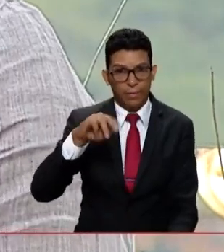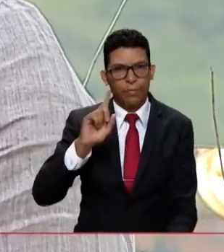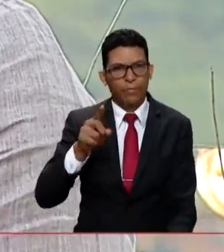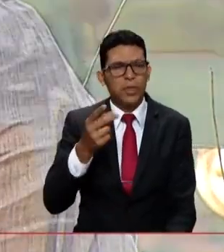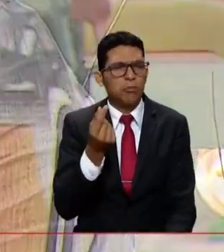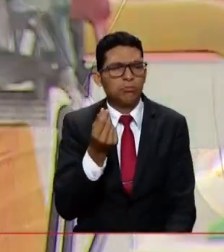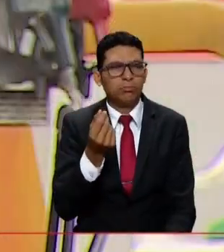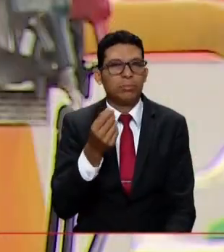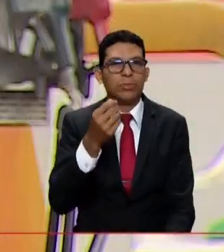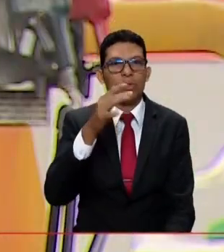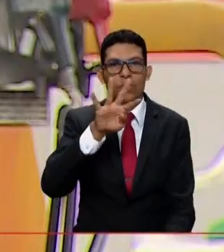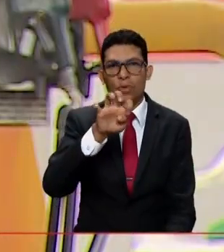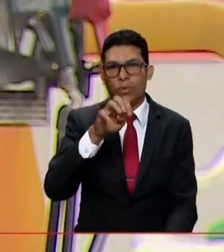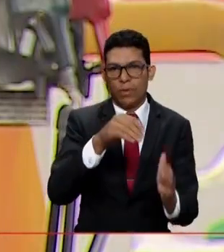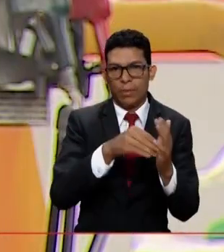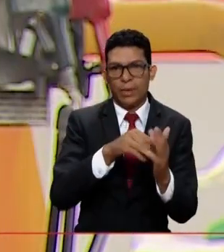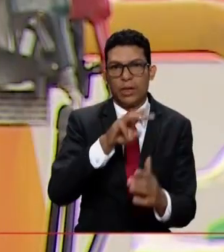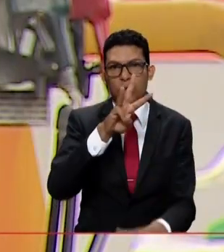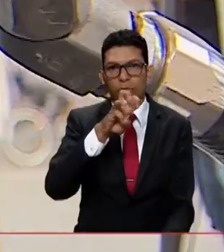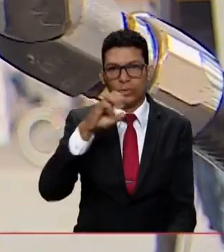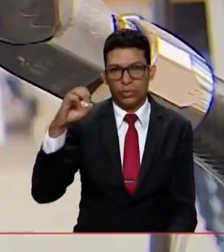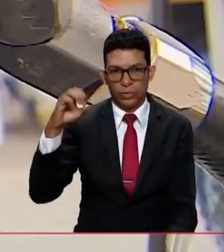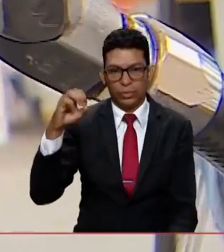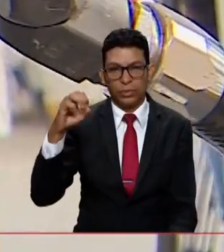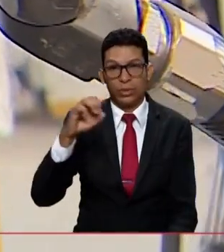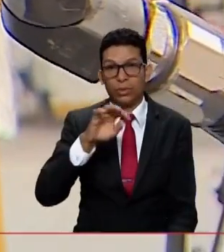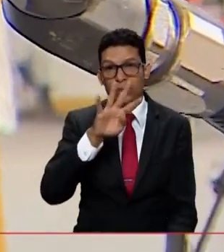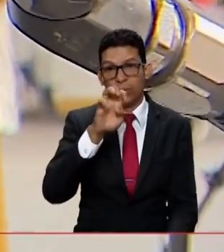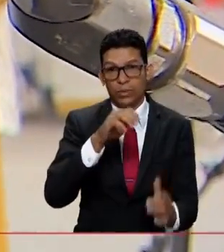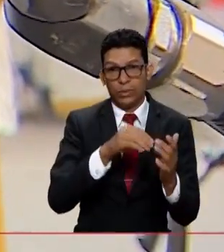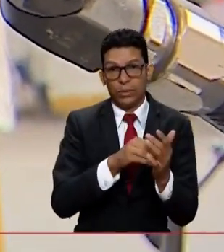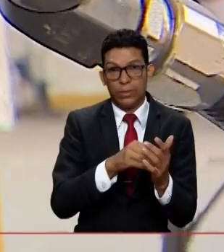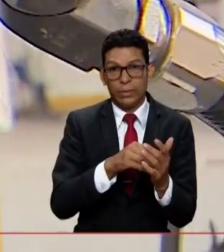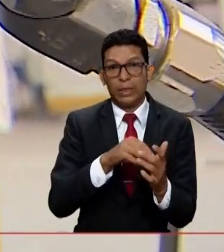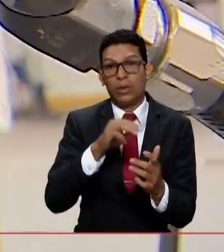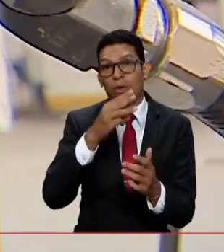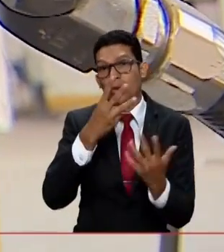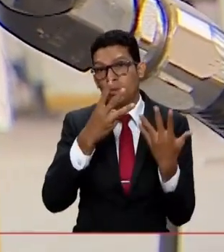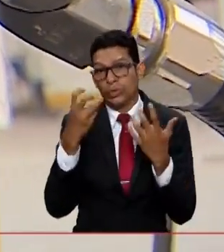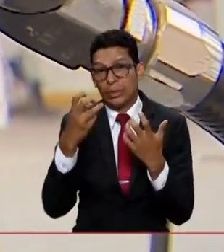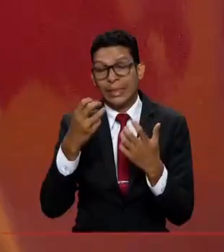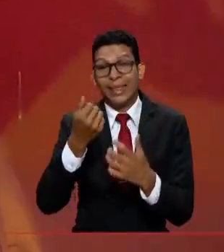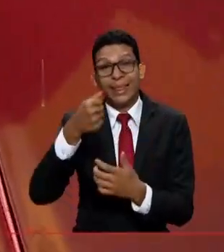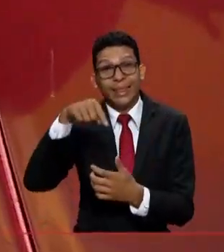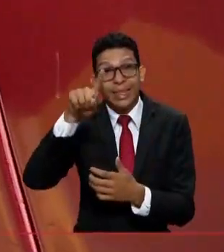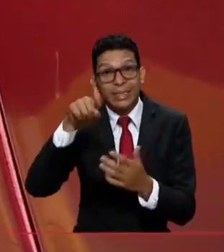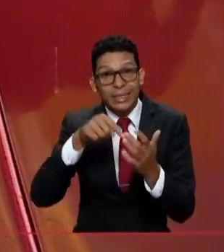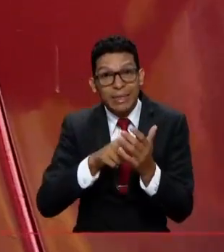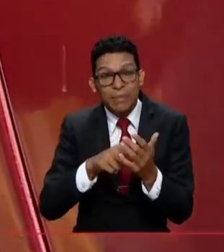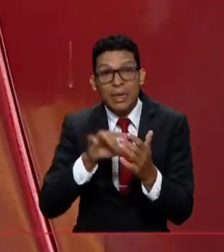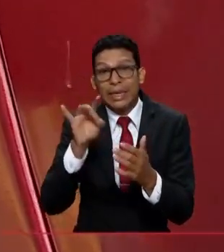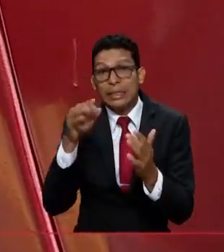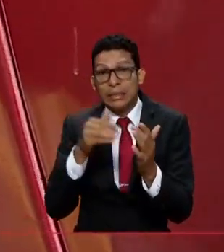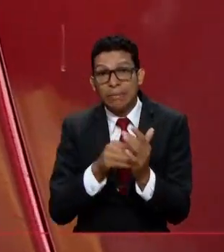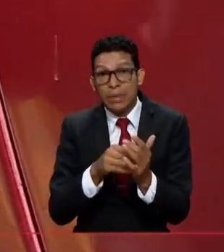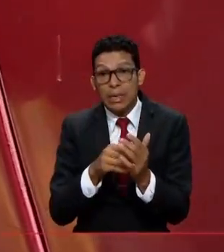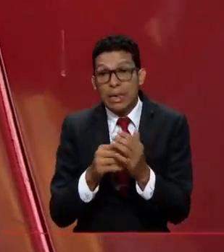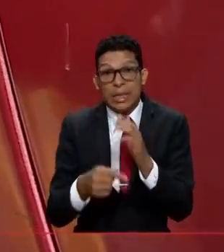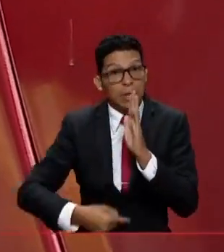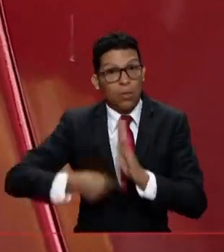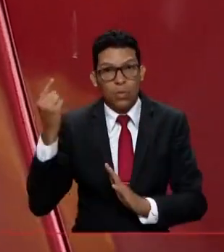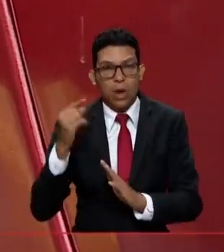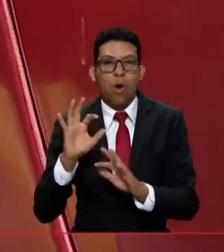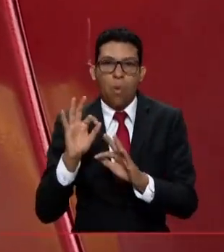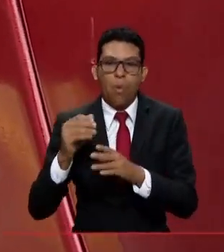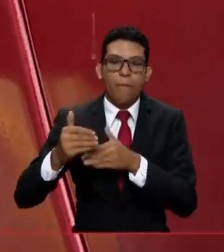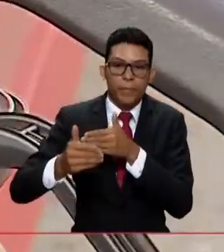de 9.800, 9.900, va a subir a 16 mil o 15 mil de manera inmediata, o lo va a hacer proporcional como lo